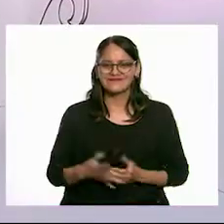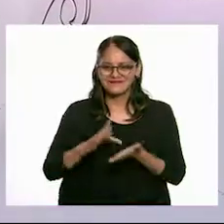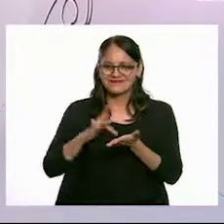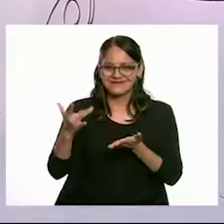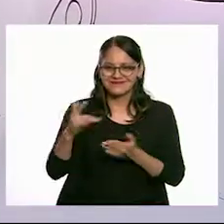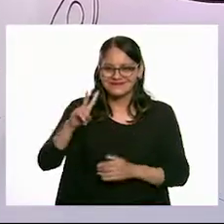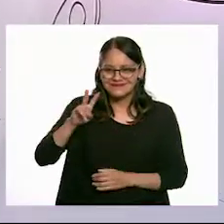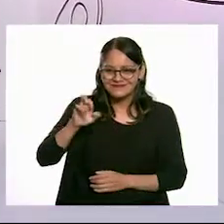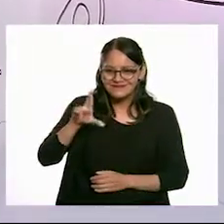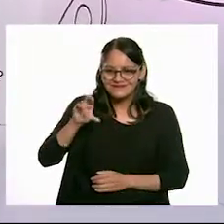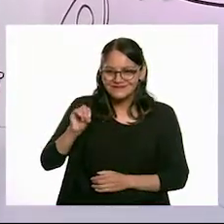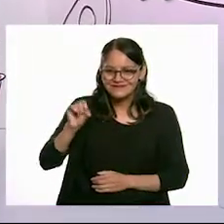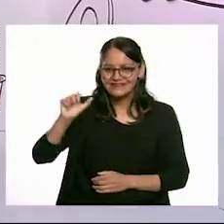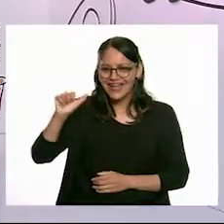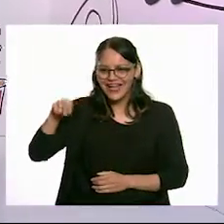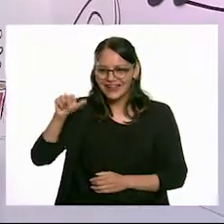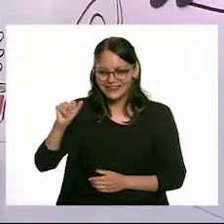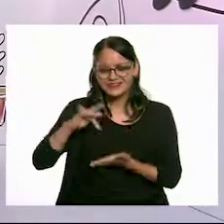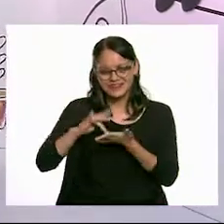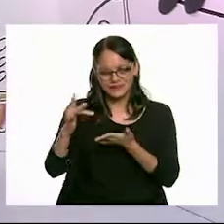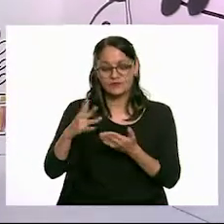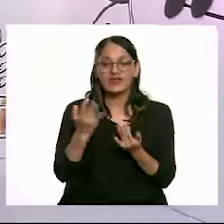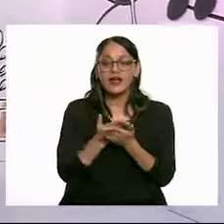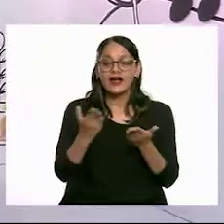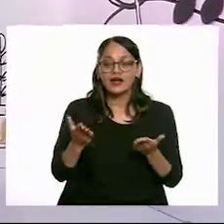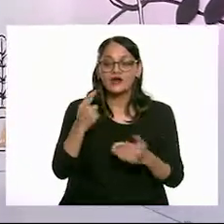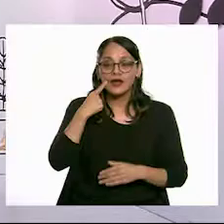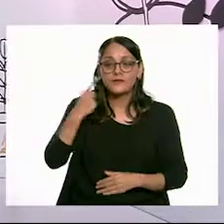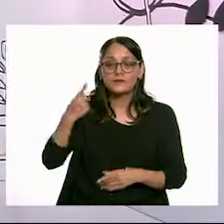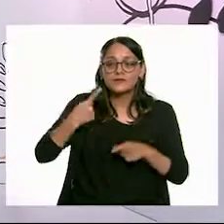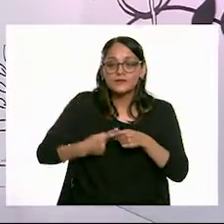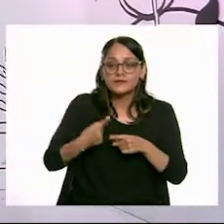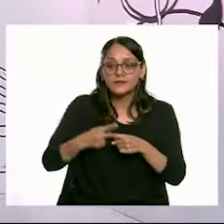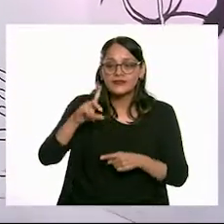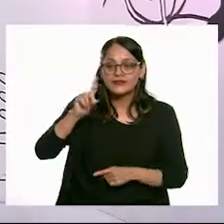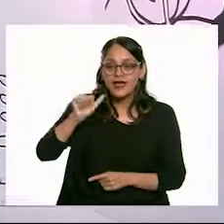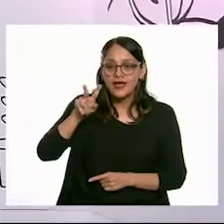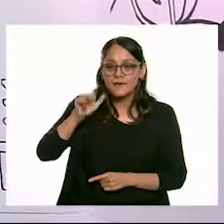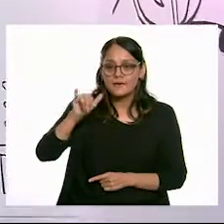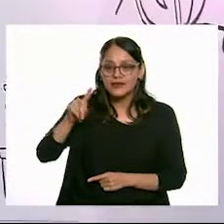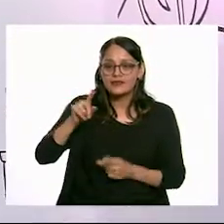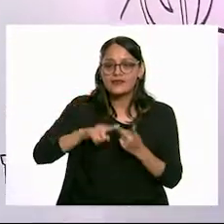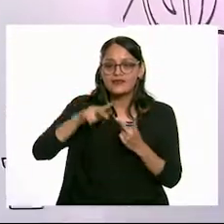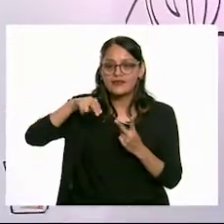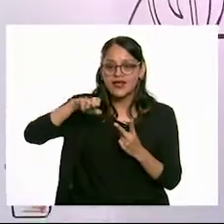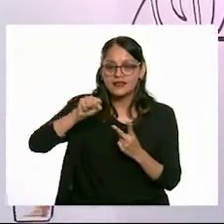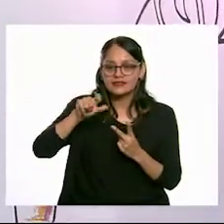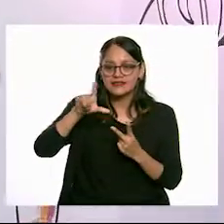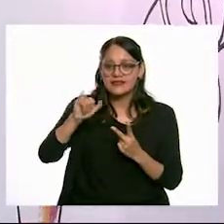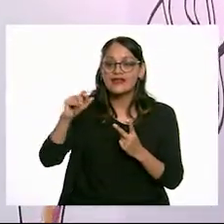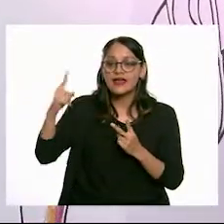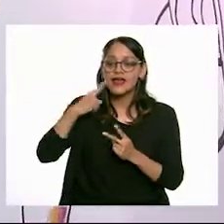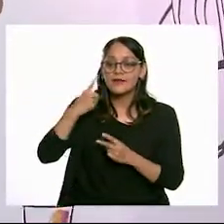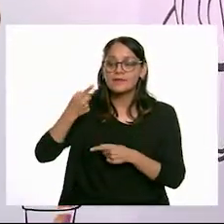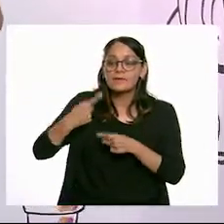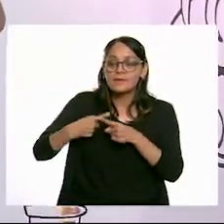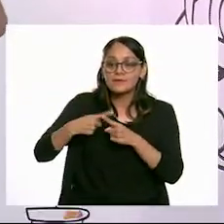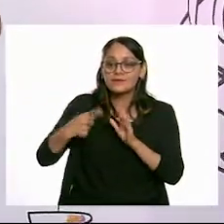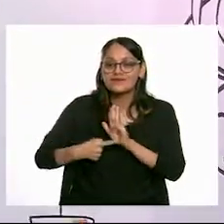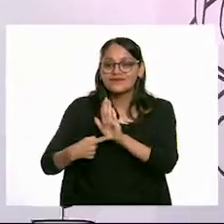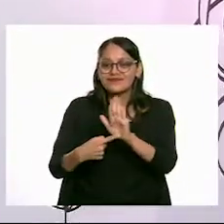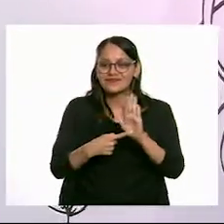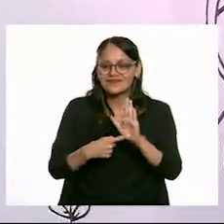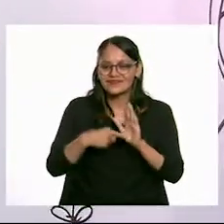Gracias, Vero y Anita. Vamos ahora a conocer a quién traerá David y Mesli del pasado en Grandes Compositores de la